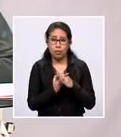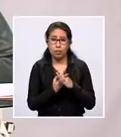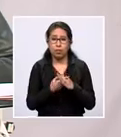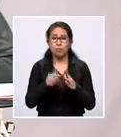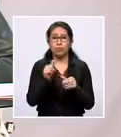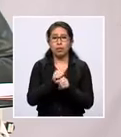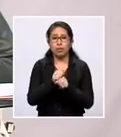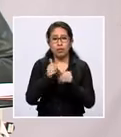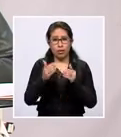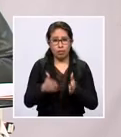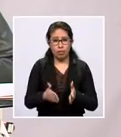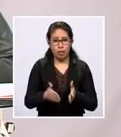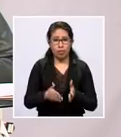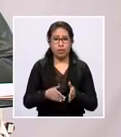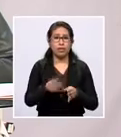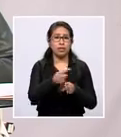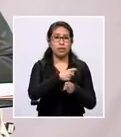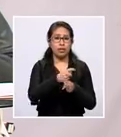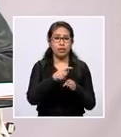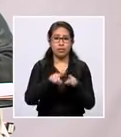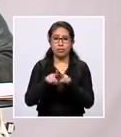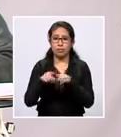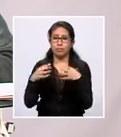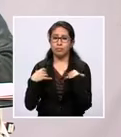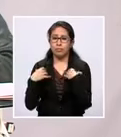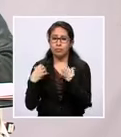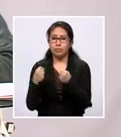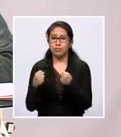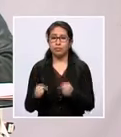y trabajadores de salud